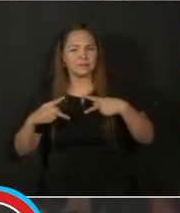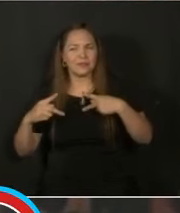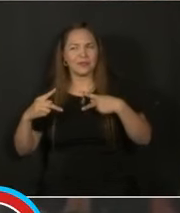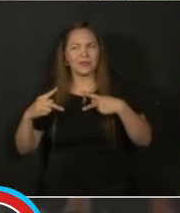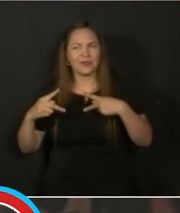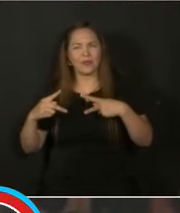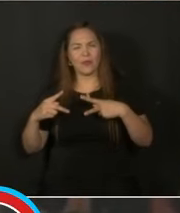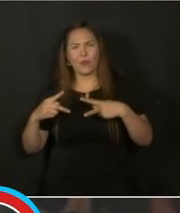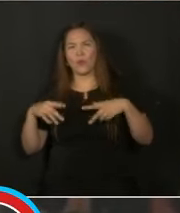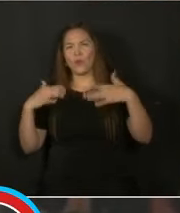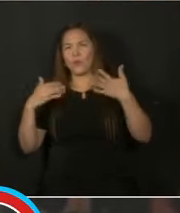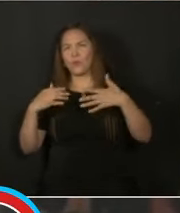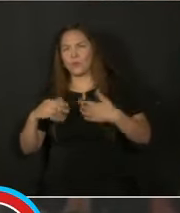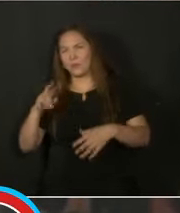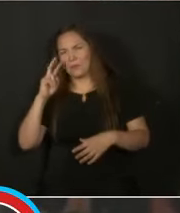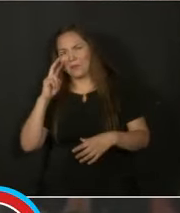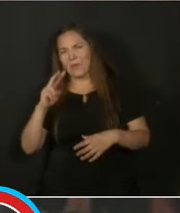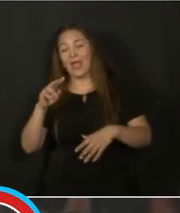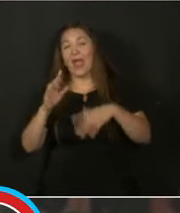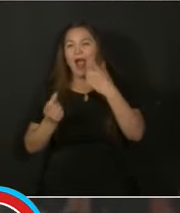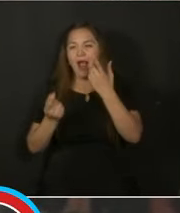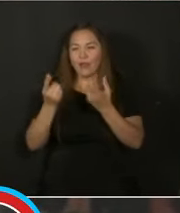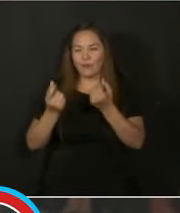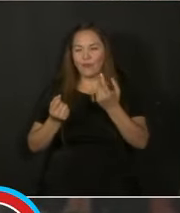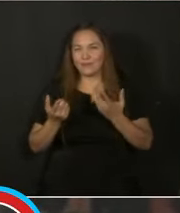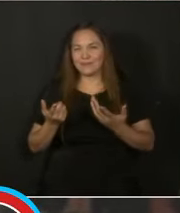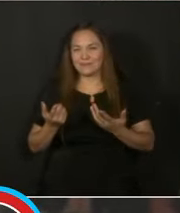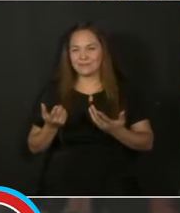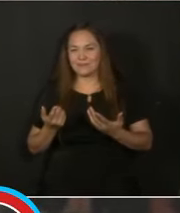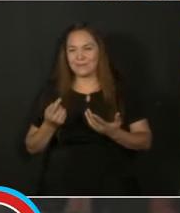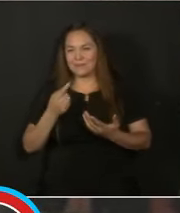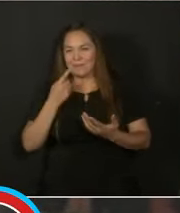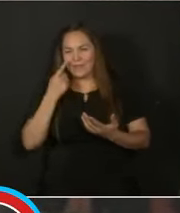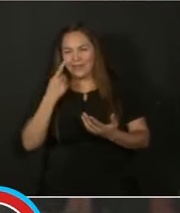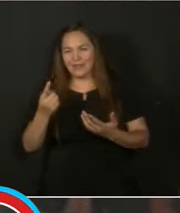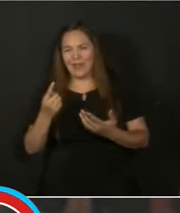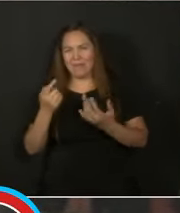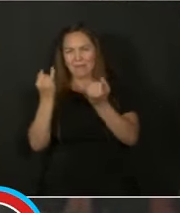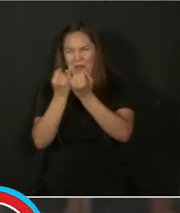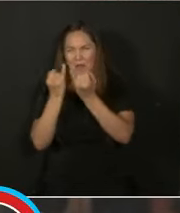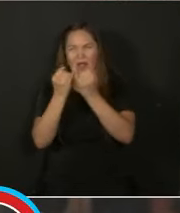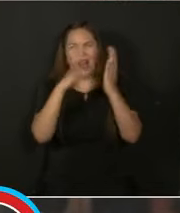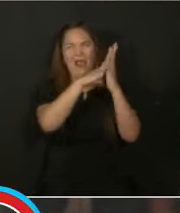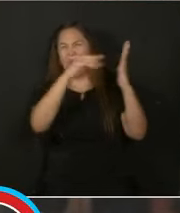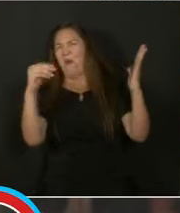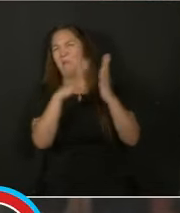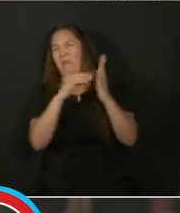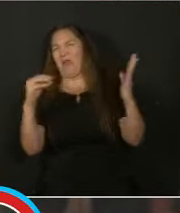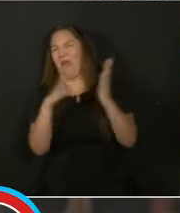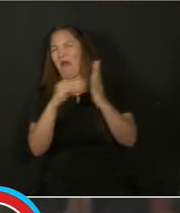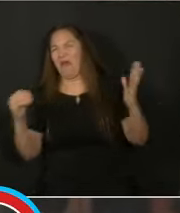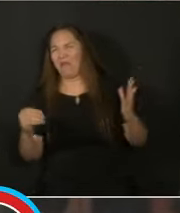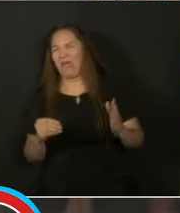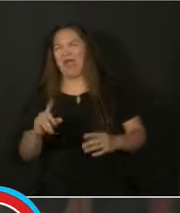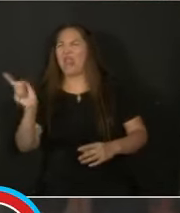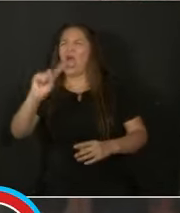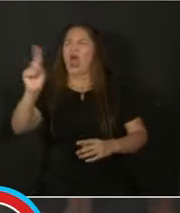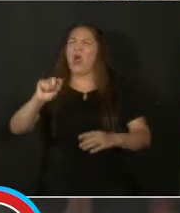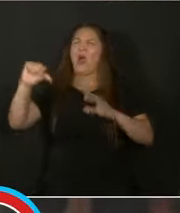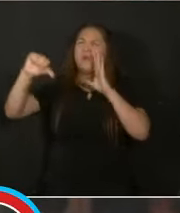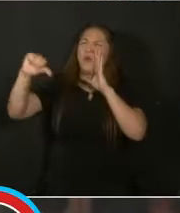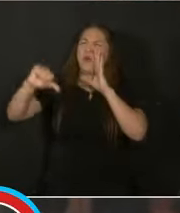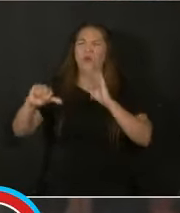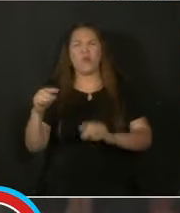verá x y que nosotros revelando un sueño ya no canta dos canciones